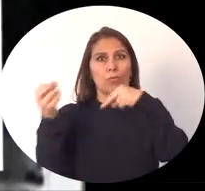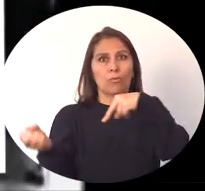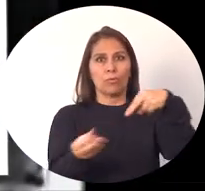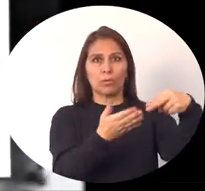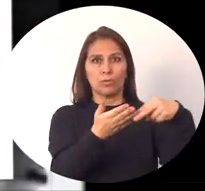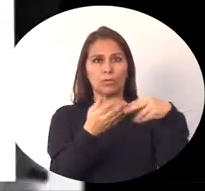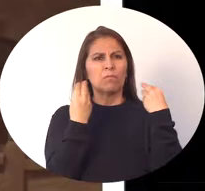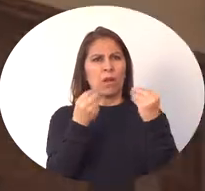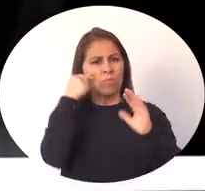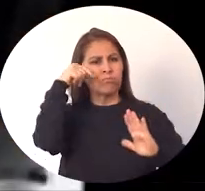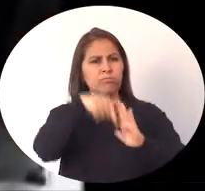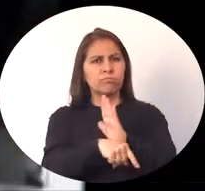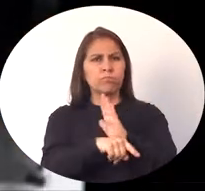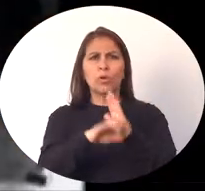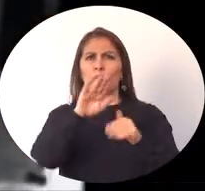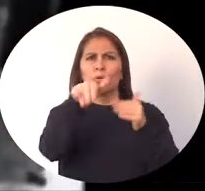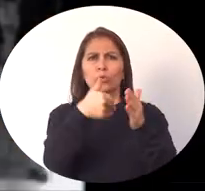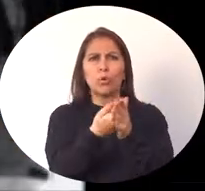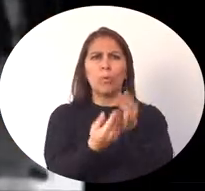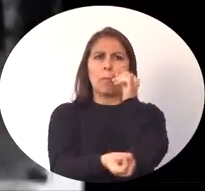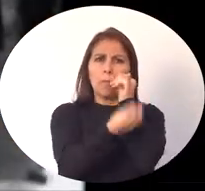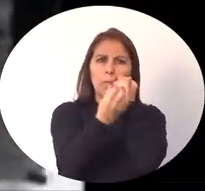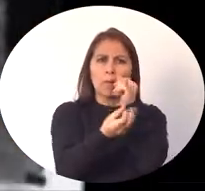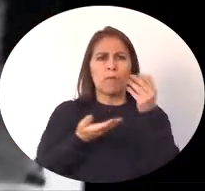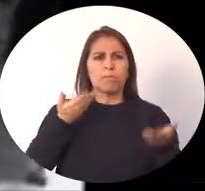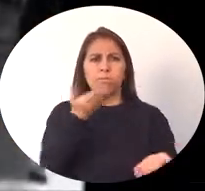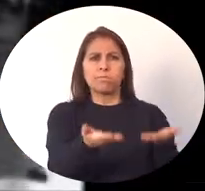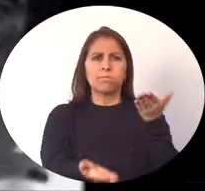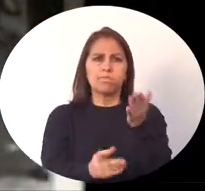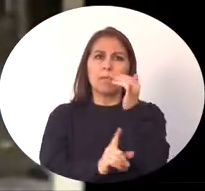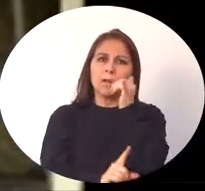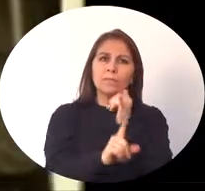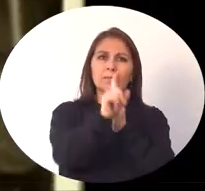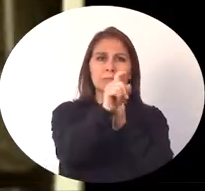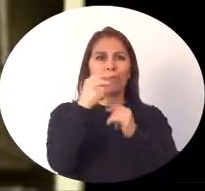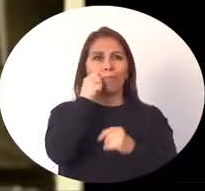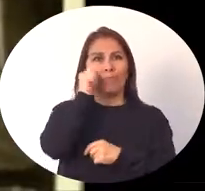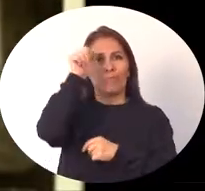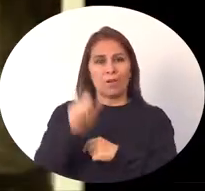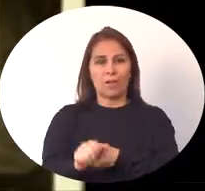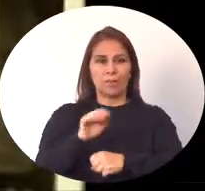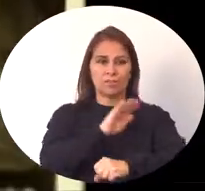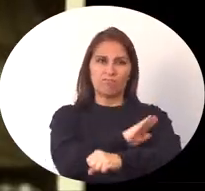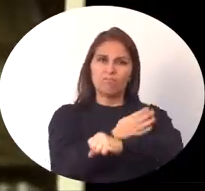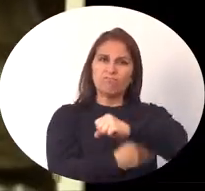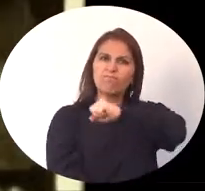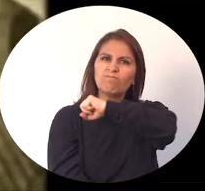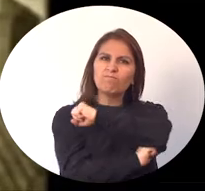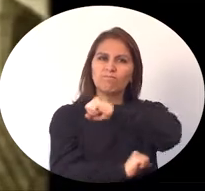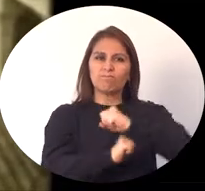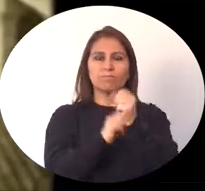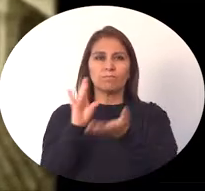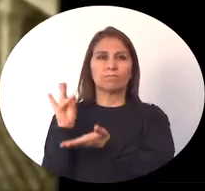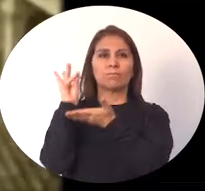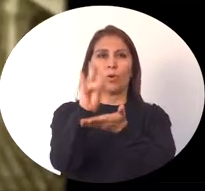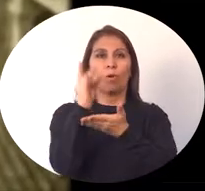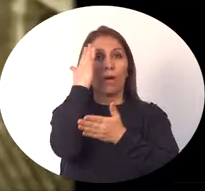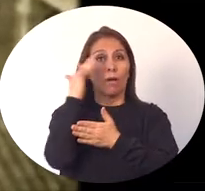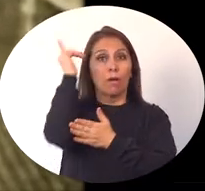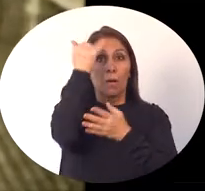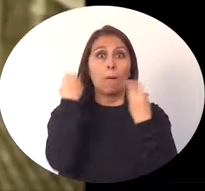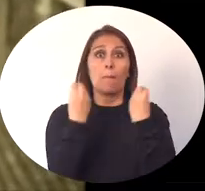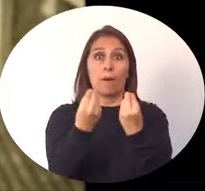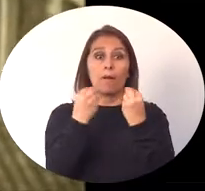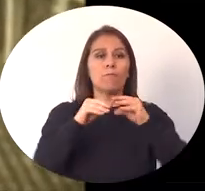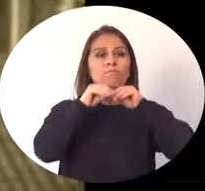educación, profundizando en los postulados pedagógicos, aportando a las ciencias y las humanidades, fortaleciendo la creación de un modelo académico que